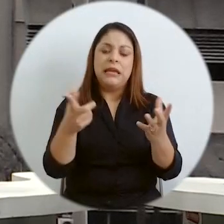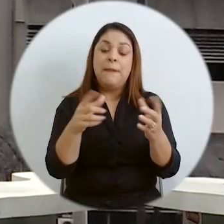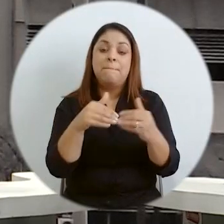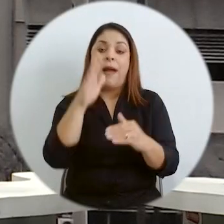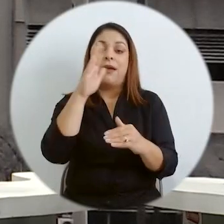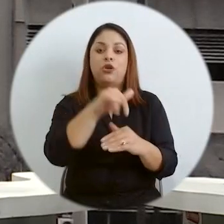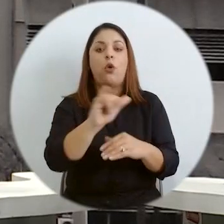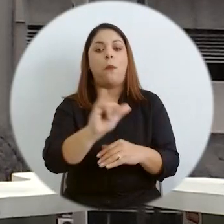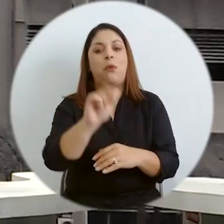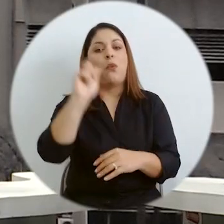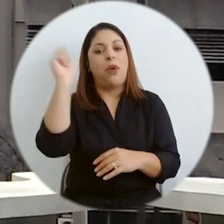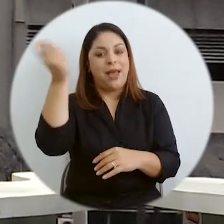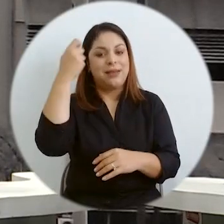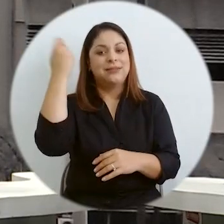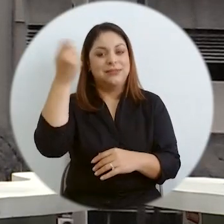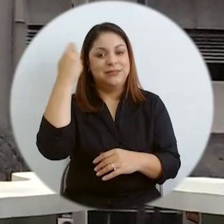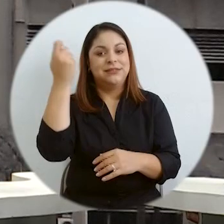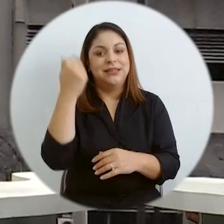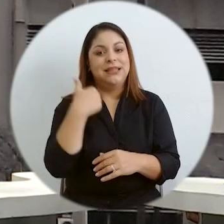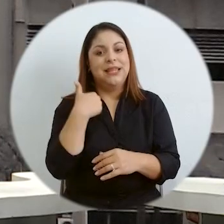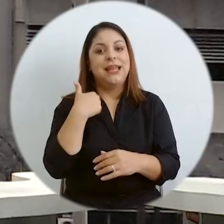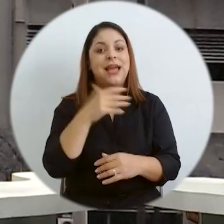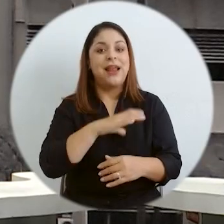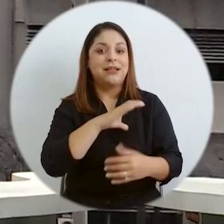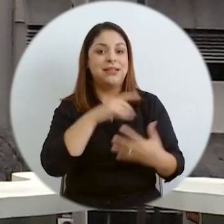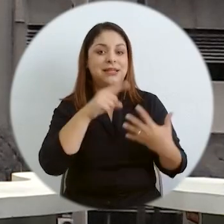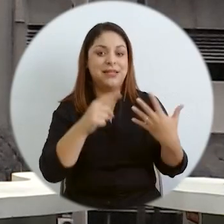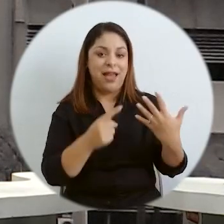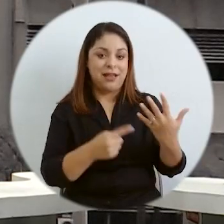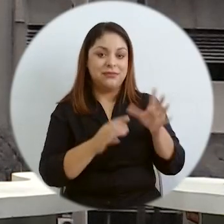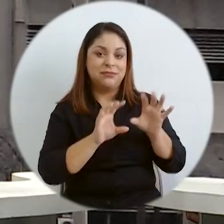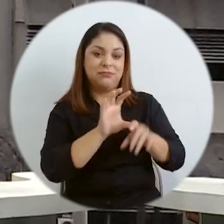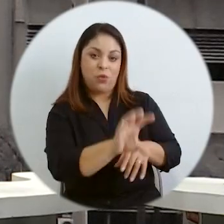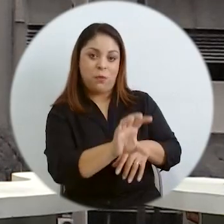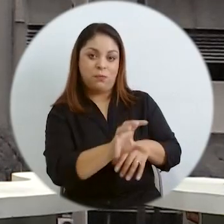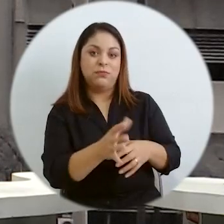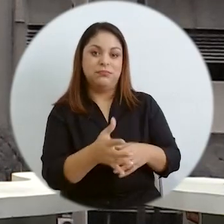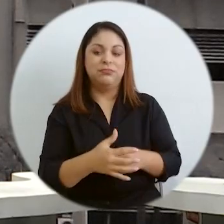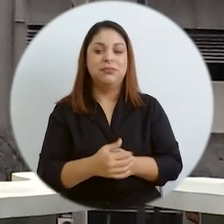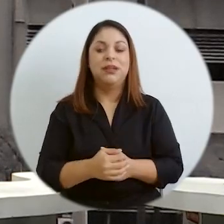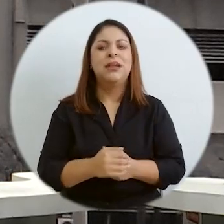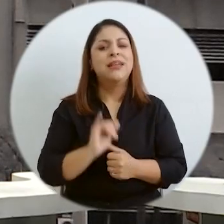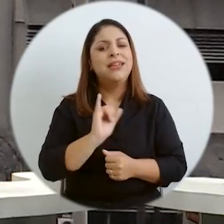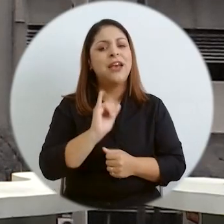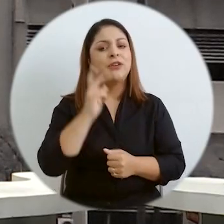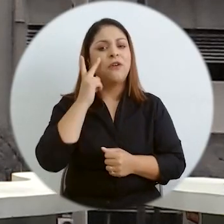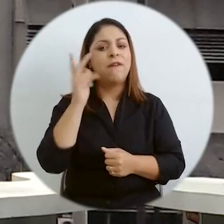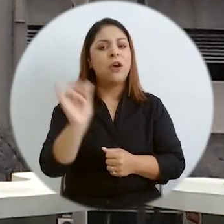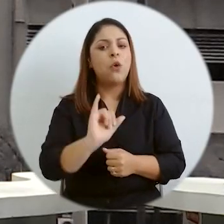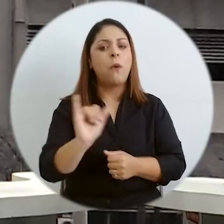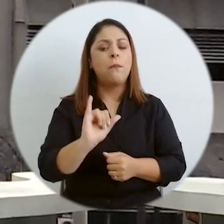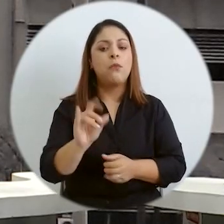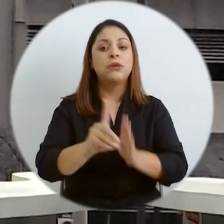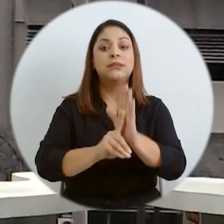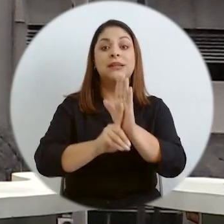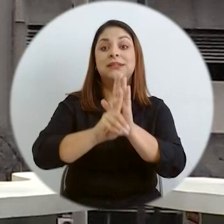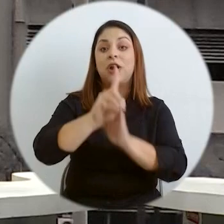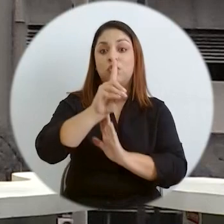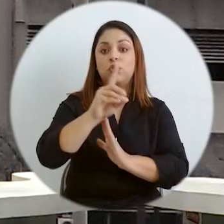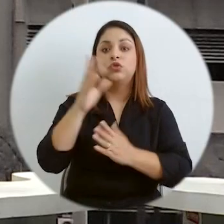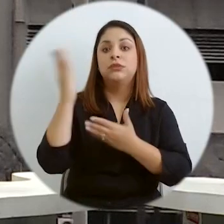características que tiene Guanacaste, y también se ve como una forma de desarrollo, una forma